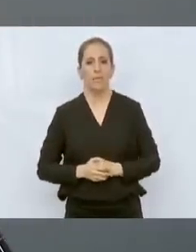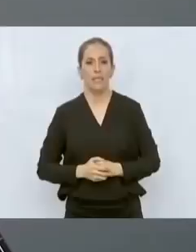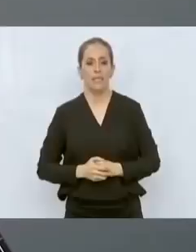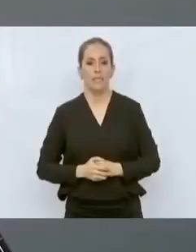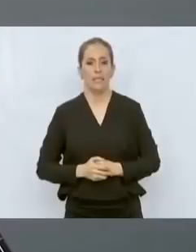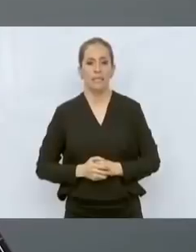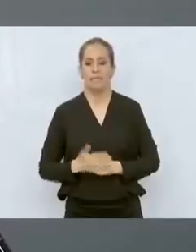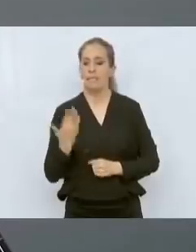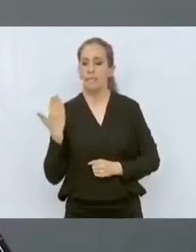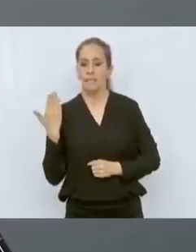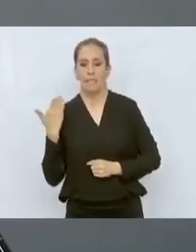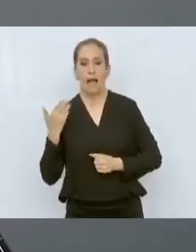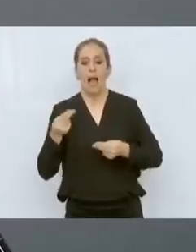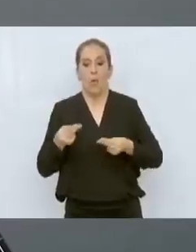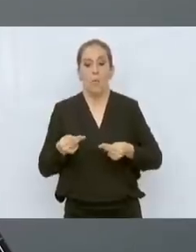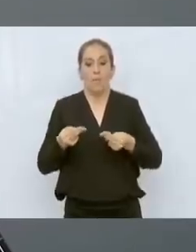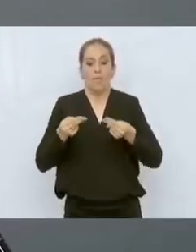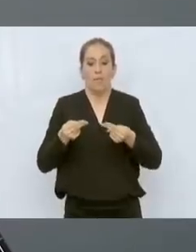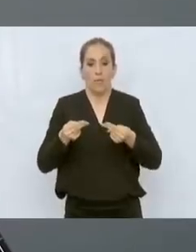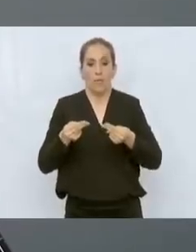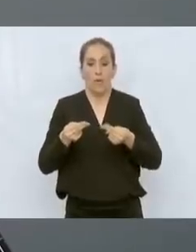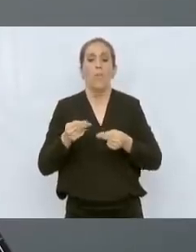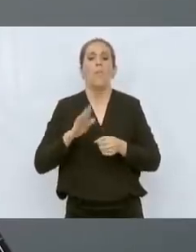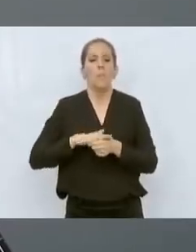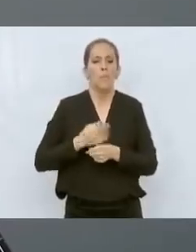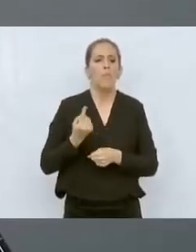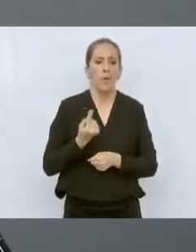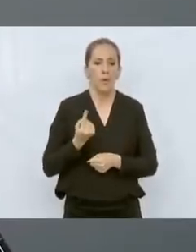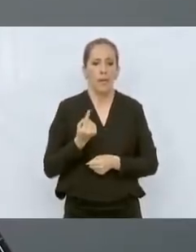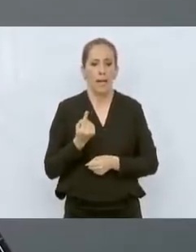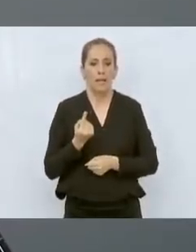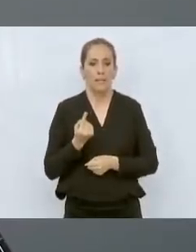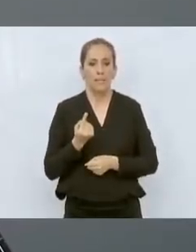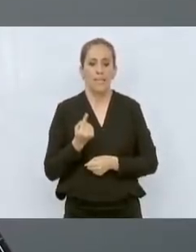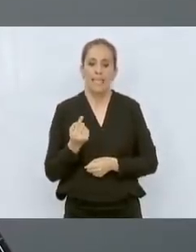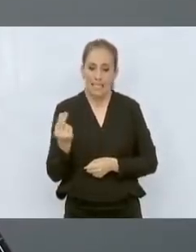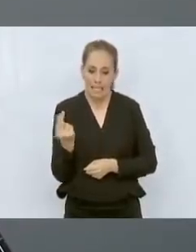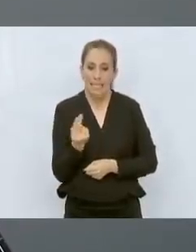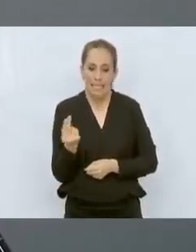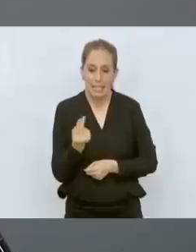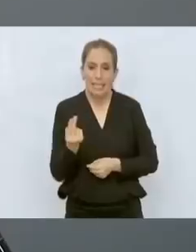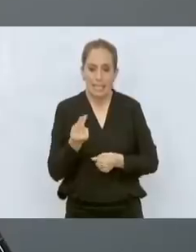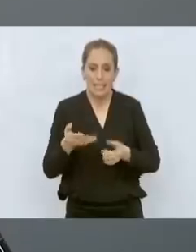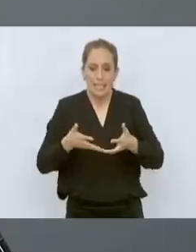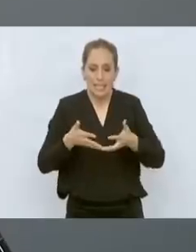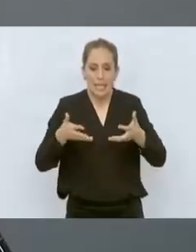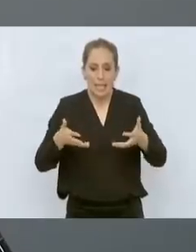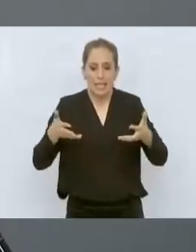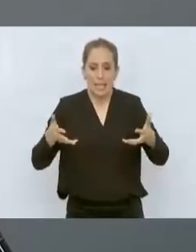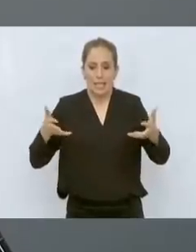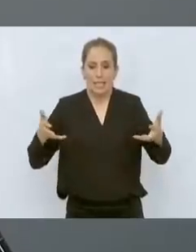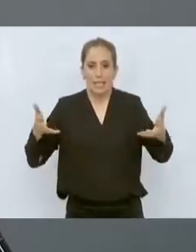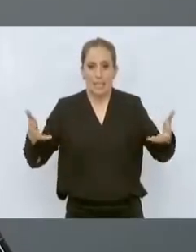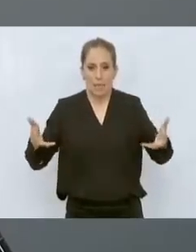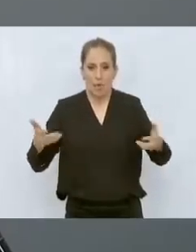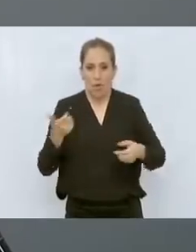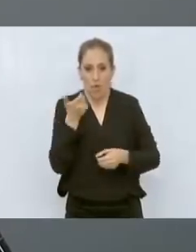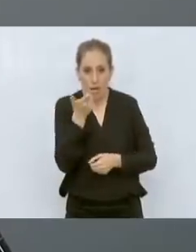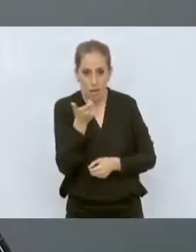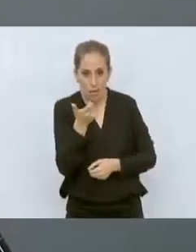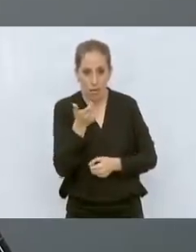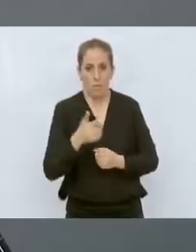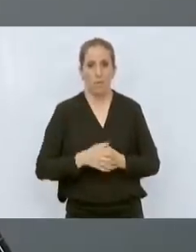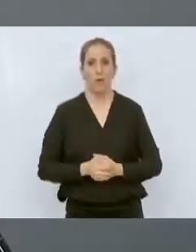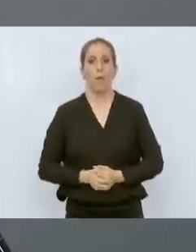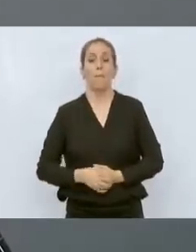porque se requiere el crecimiento económico, pero con bienestar,